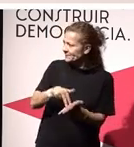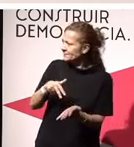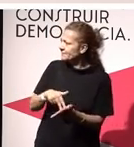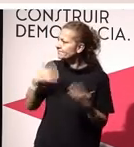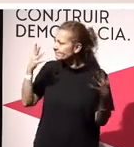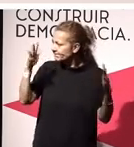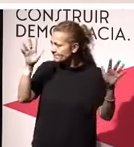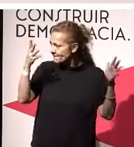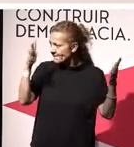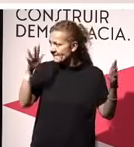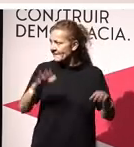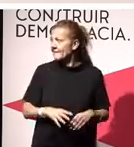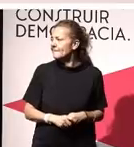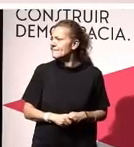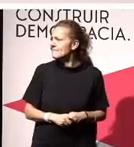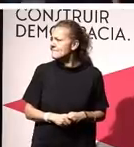Bienvenida.